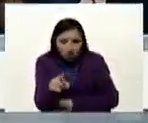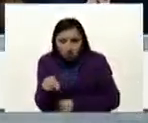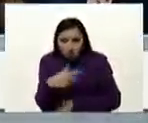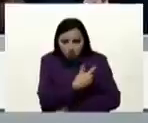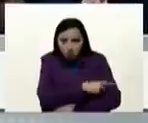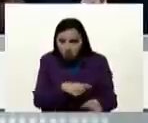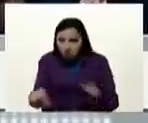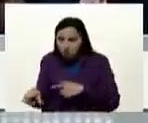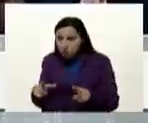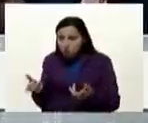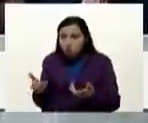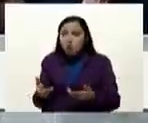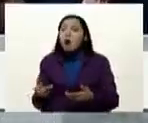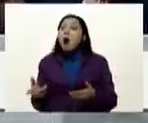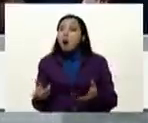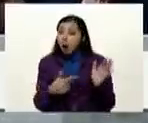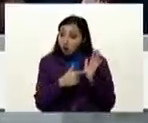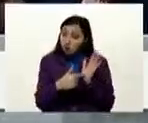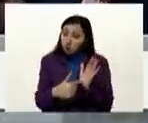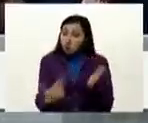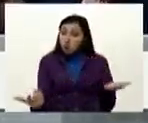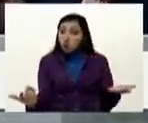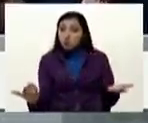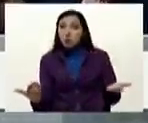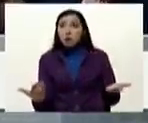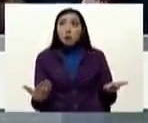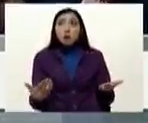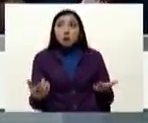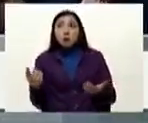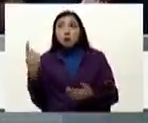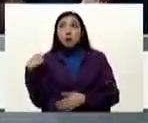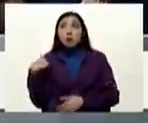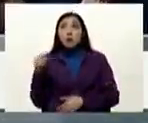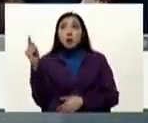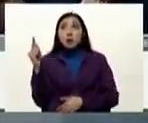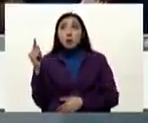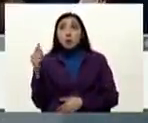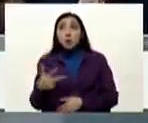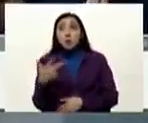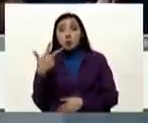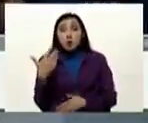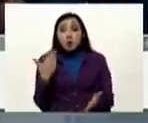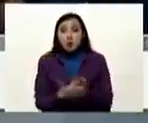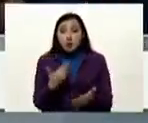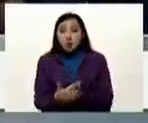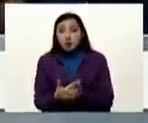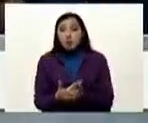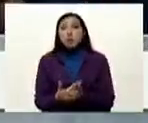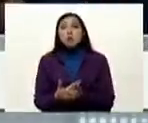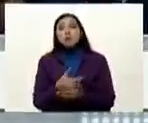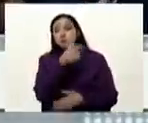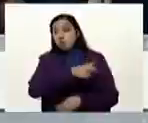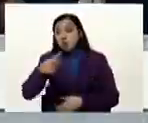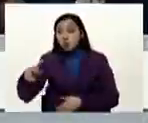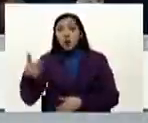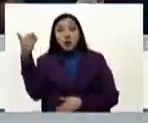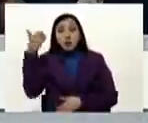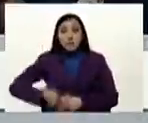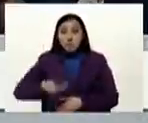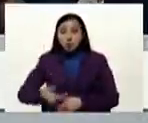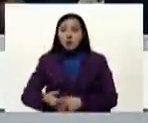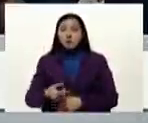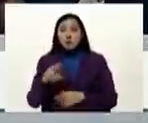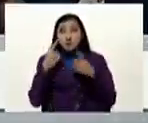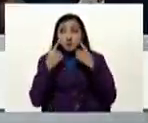vacunaste? Muéstrame, pues. Aquí tengo tres testimonios de vacunación. Importante